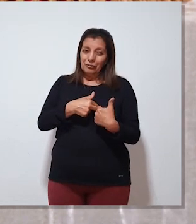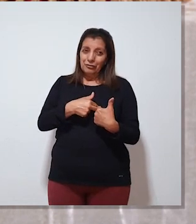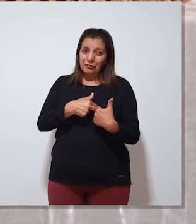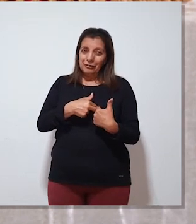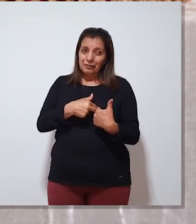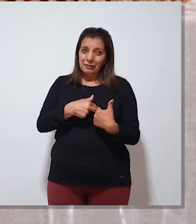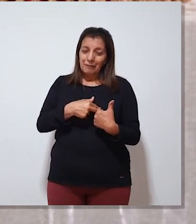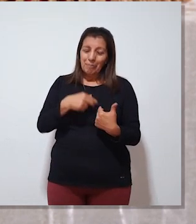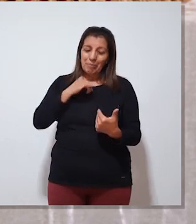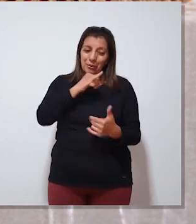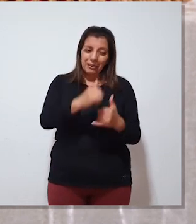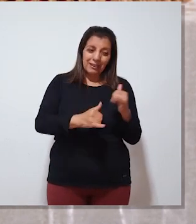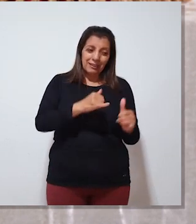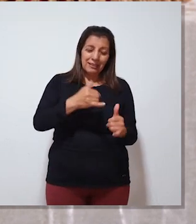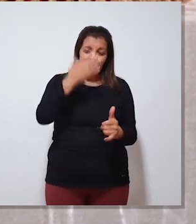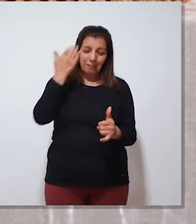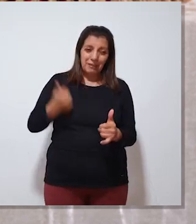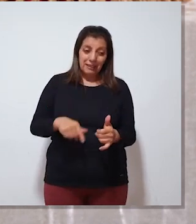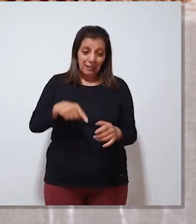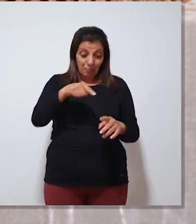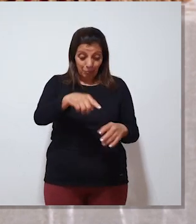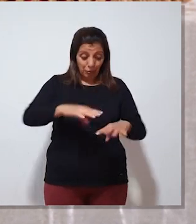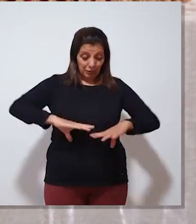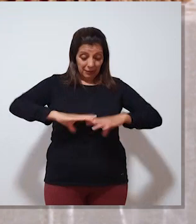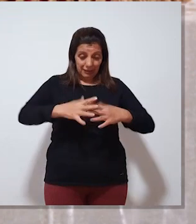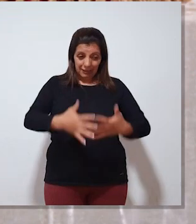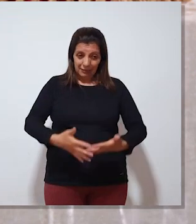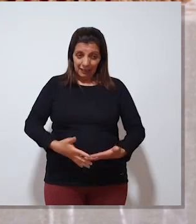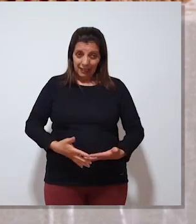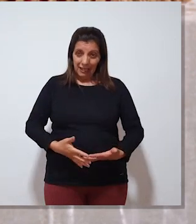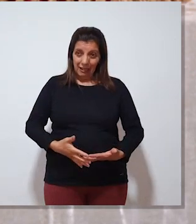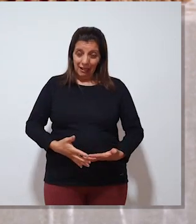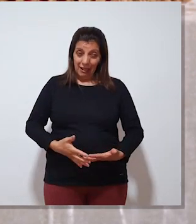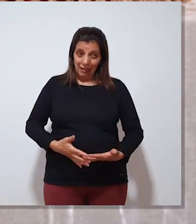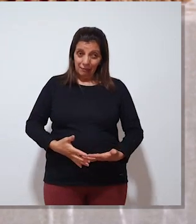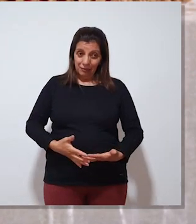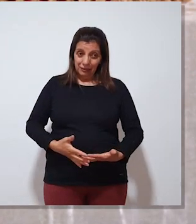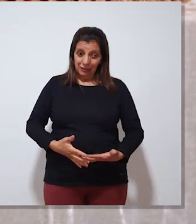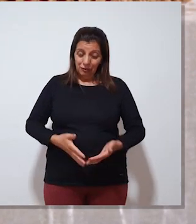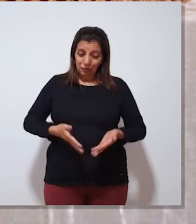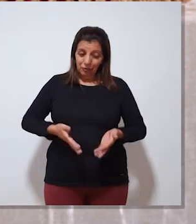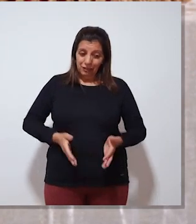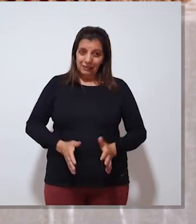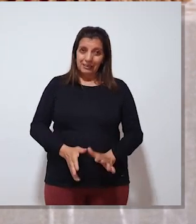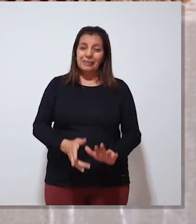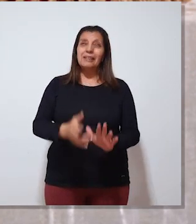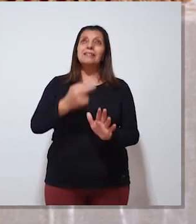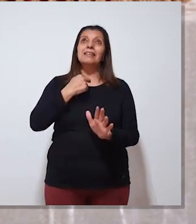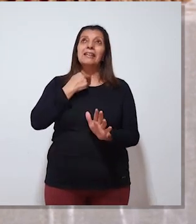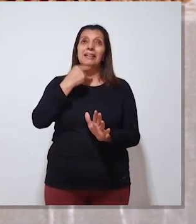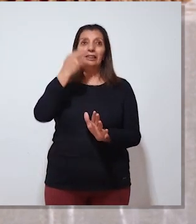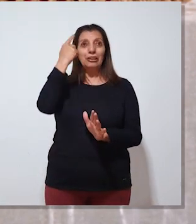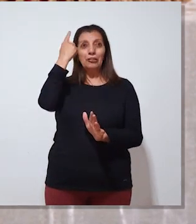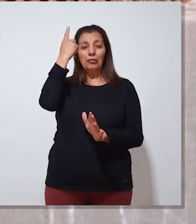Concebirás y darás a luz un hijo y le pondrás por nombre Jesús. Él será grande y será llamado Hijo